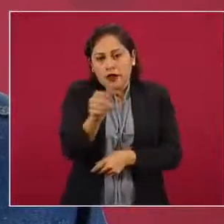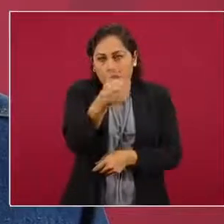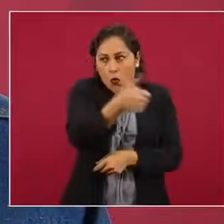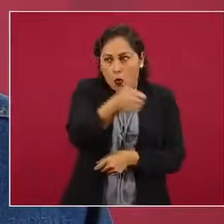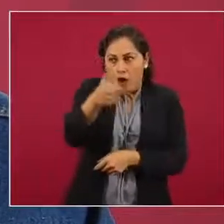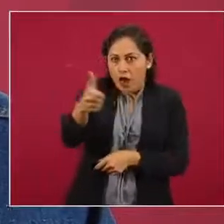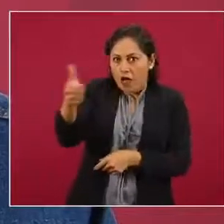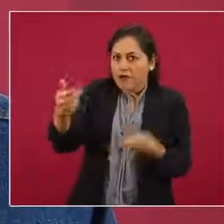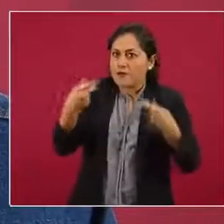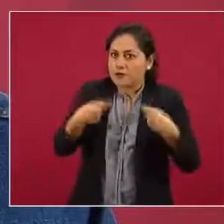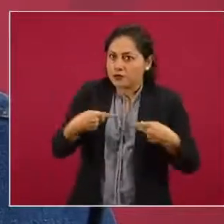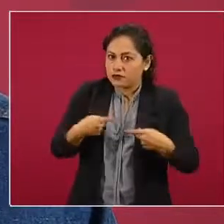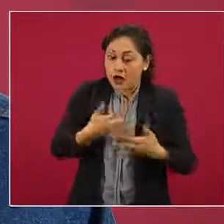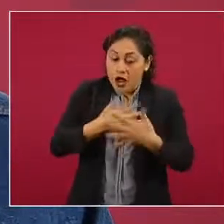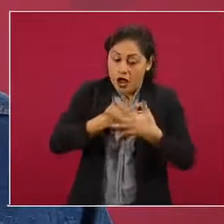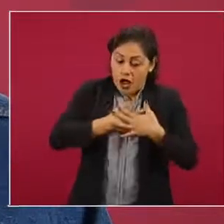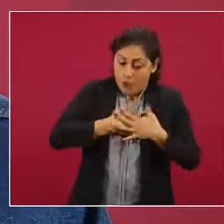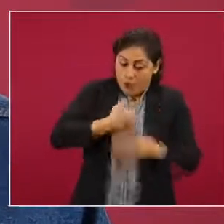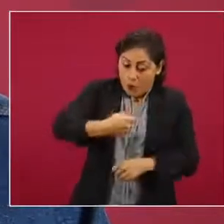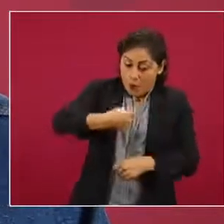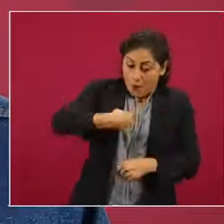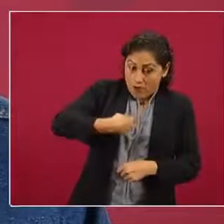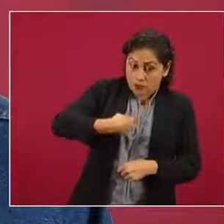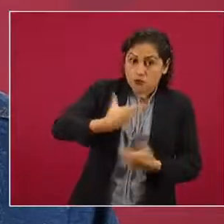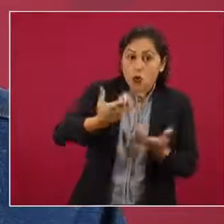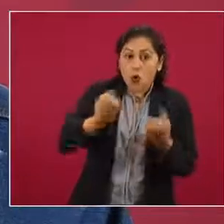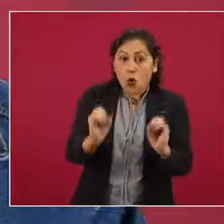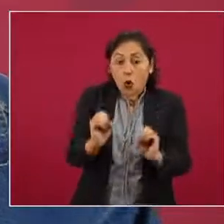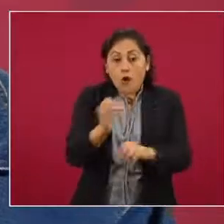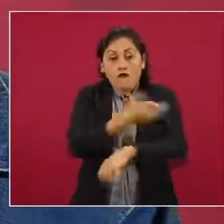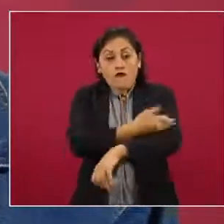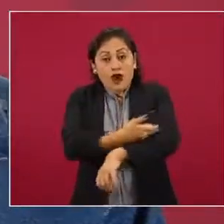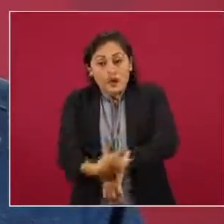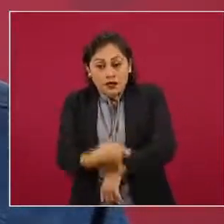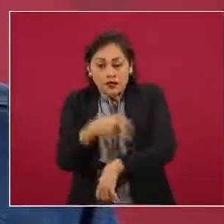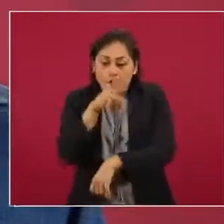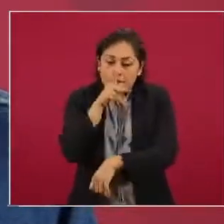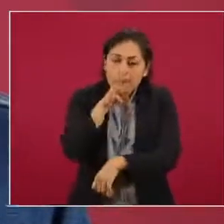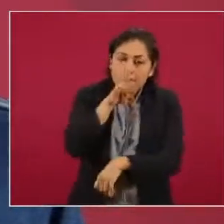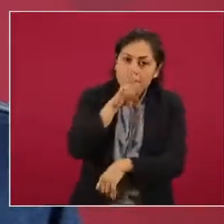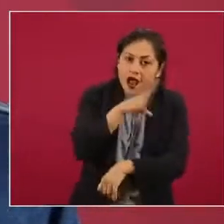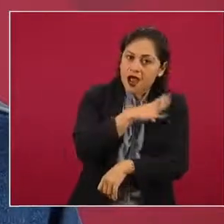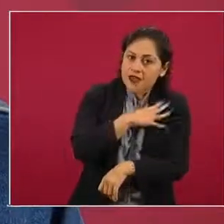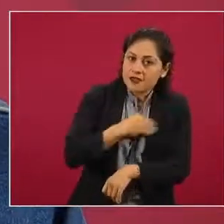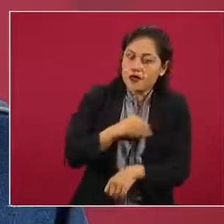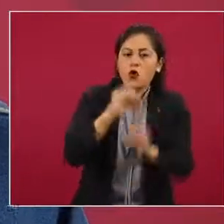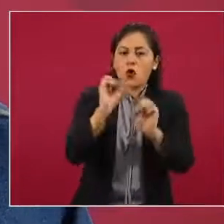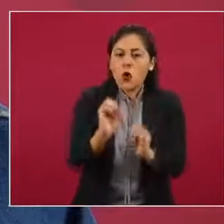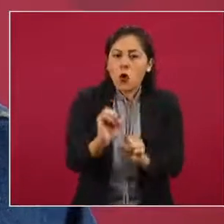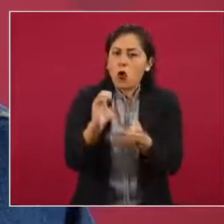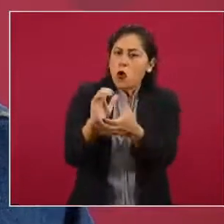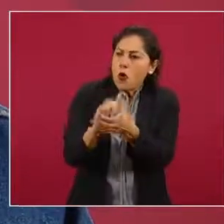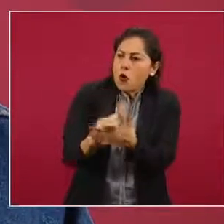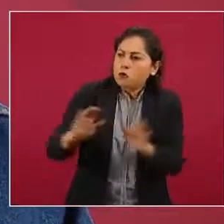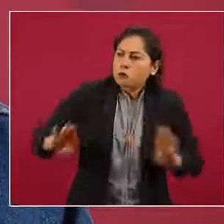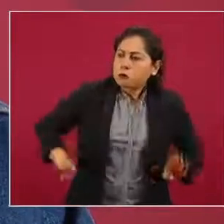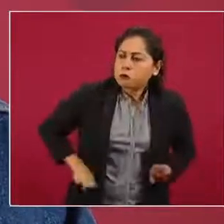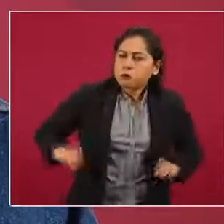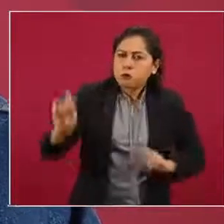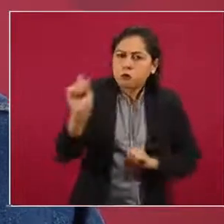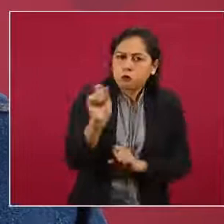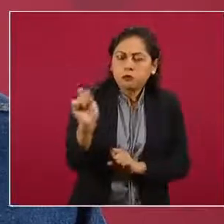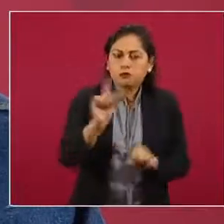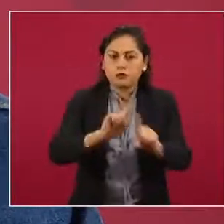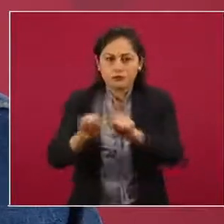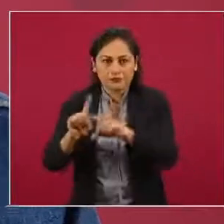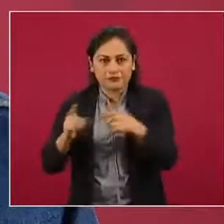amor propio, materno, paterno, filial, fraterno o de pareja, pero también como amor a tus prójimos